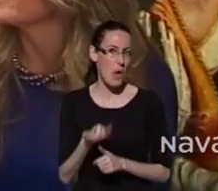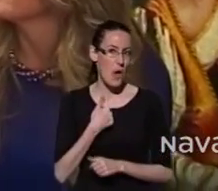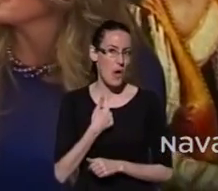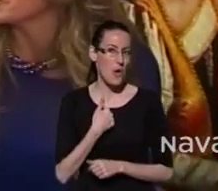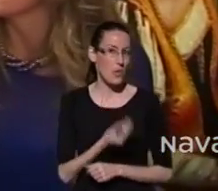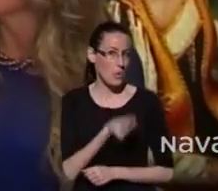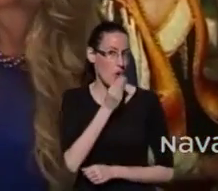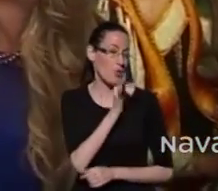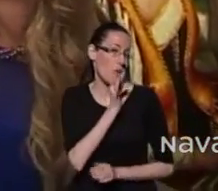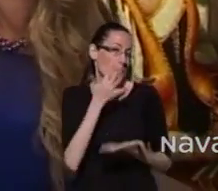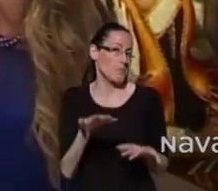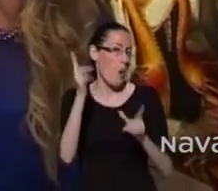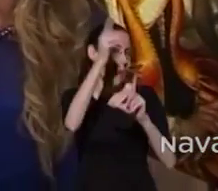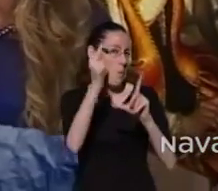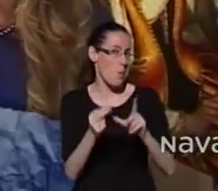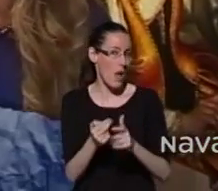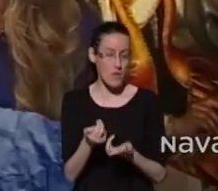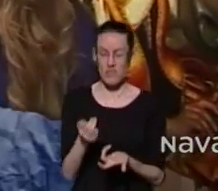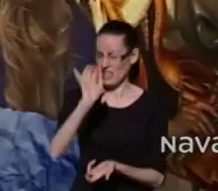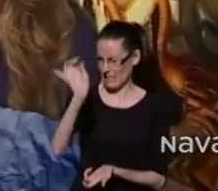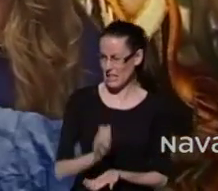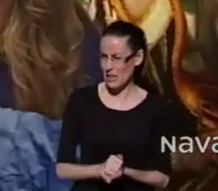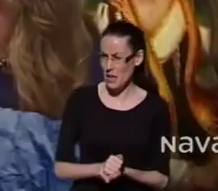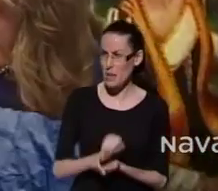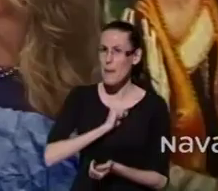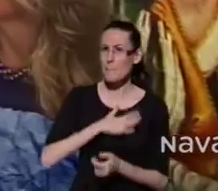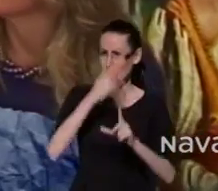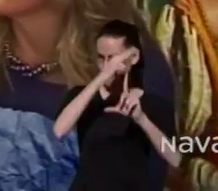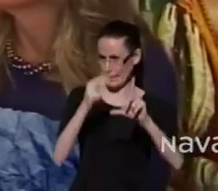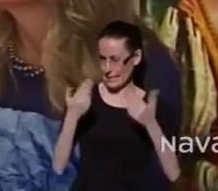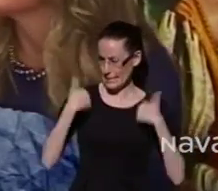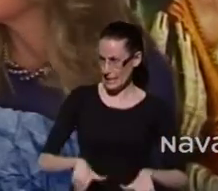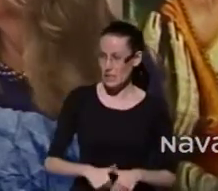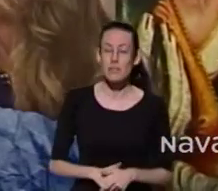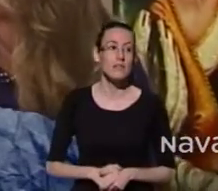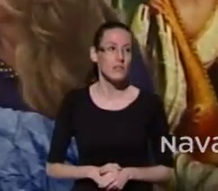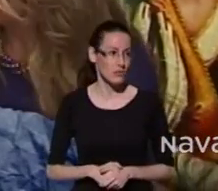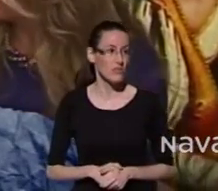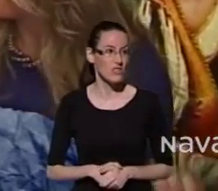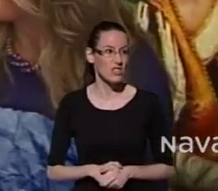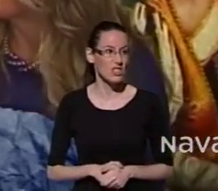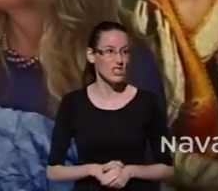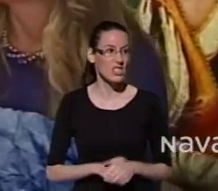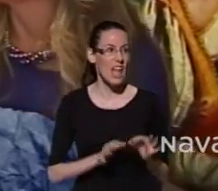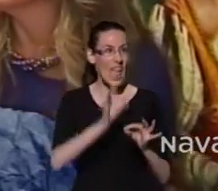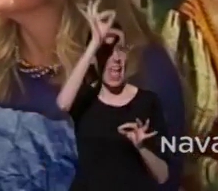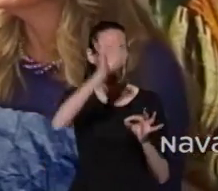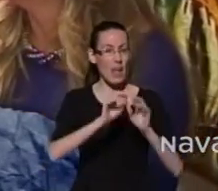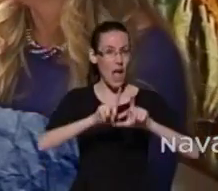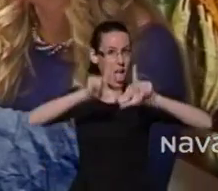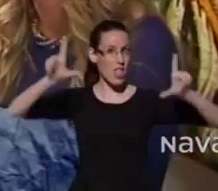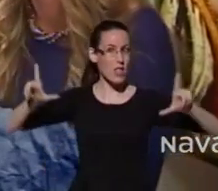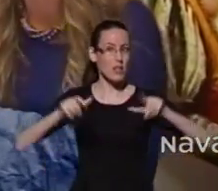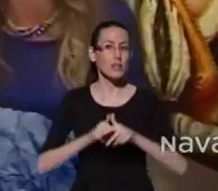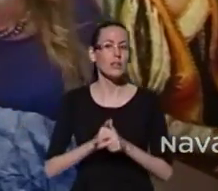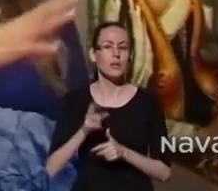Muy ¿Qué bien. Te parece? Pues muy bien. ¿Sí? Muy ¿Y bien. Para mañana o así me lo puedes hacer? Ya. Tamaño grande, ¿verdad? Para mañana y grande. Hombre,